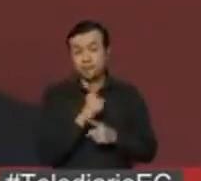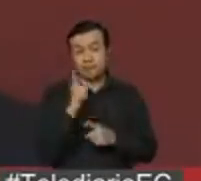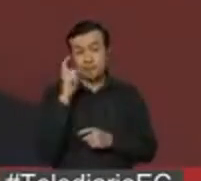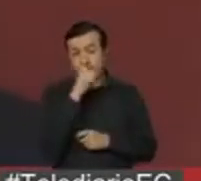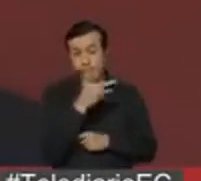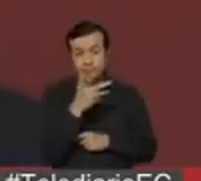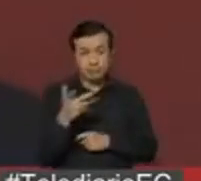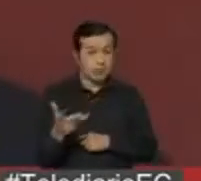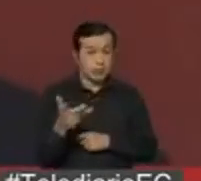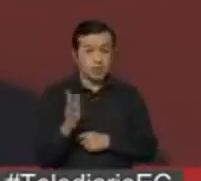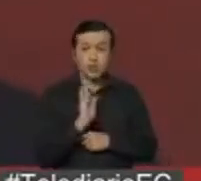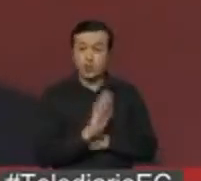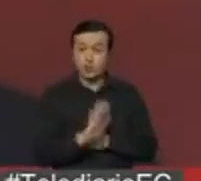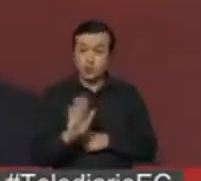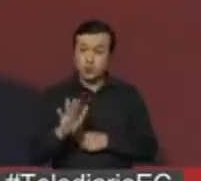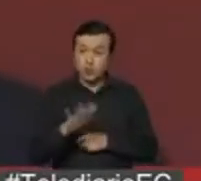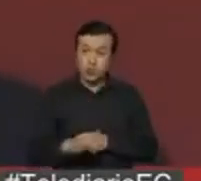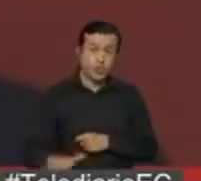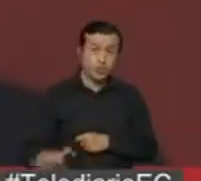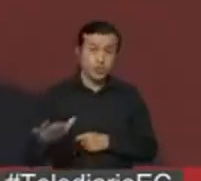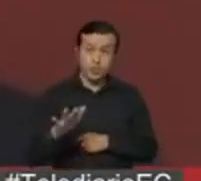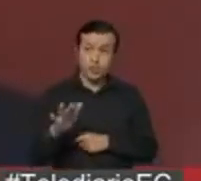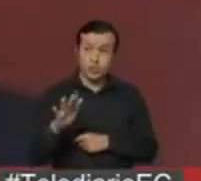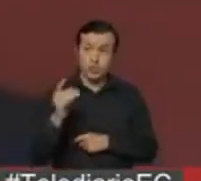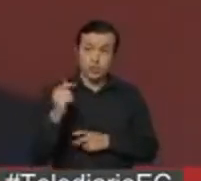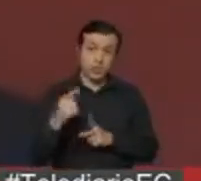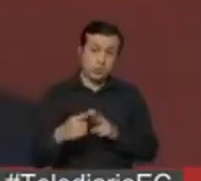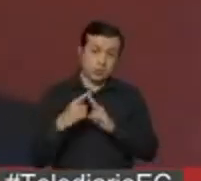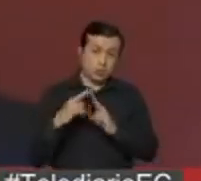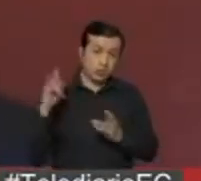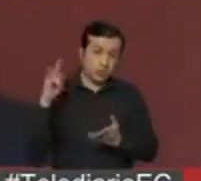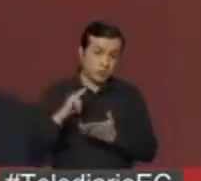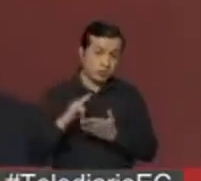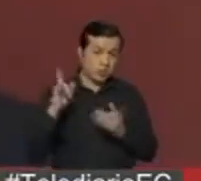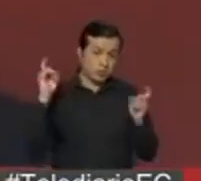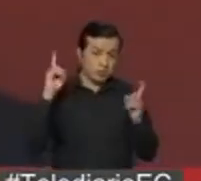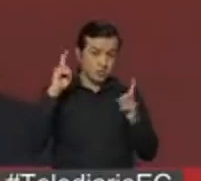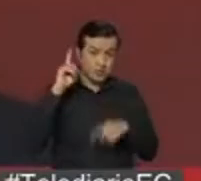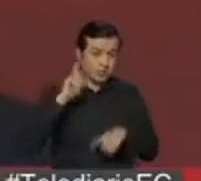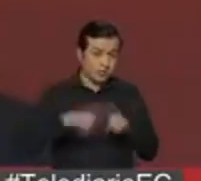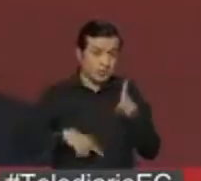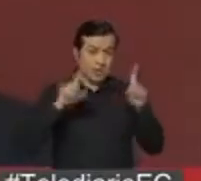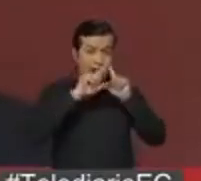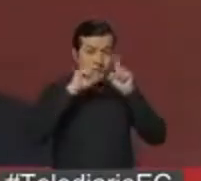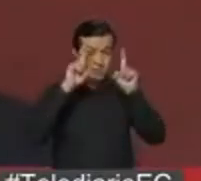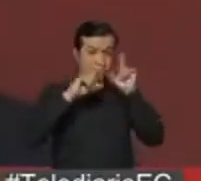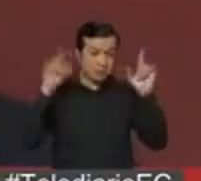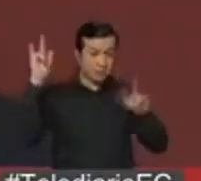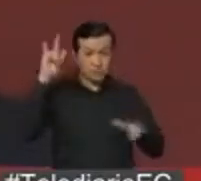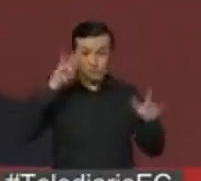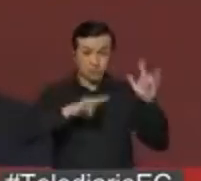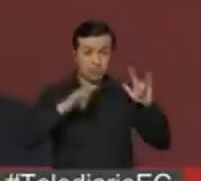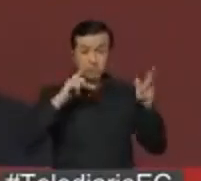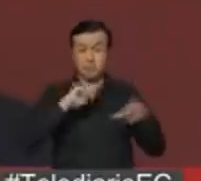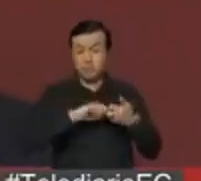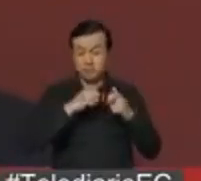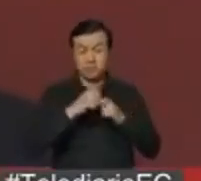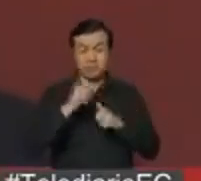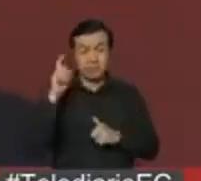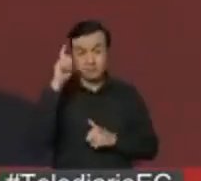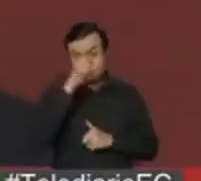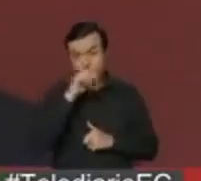que se pueda conseguir créditos para la aviación, que ha sido una de las industrias más golpeadas,